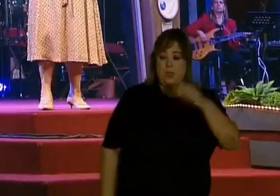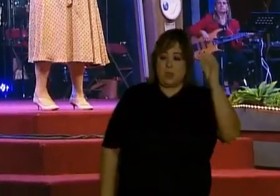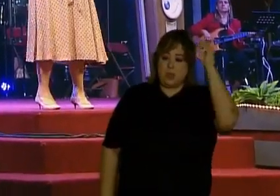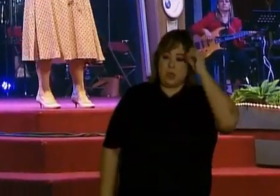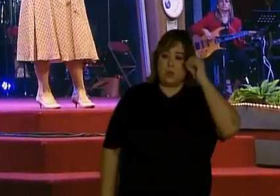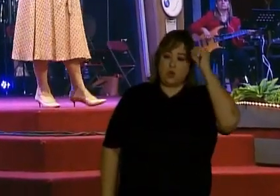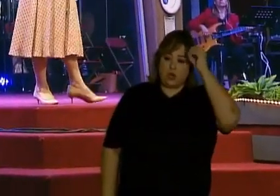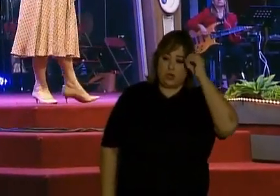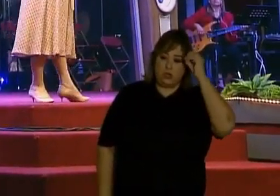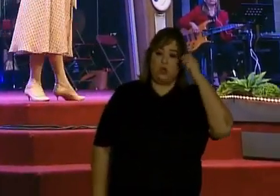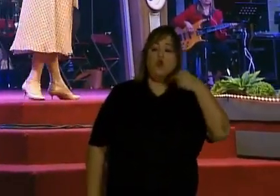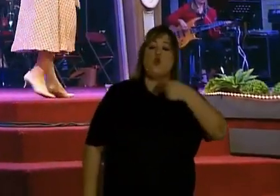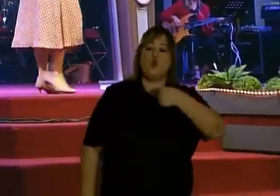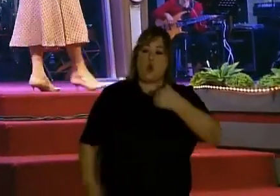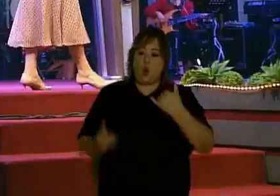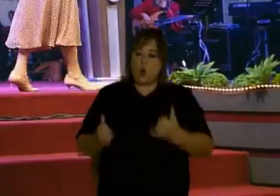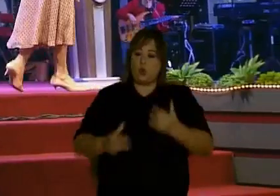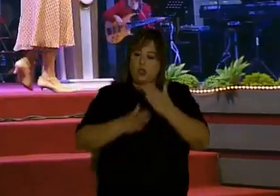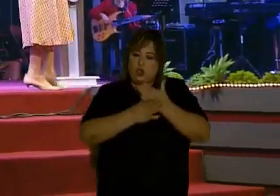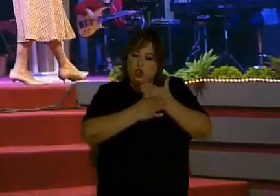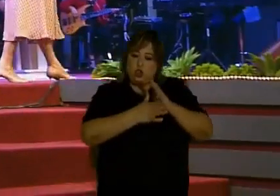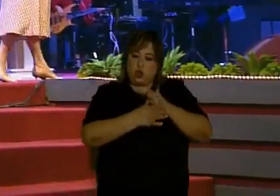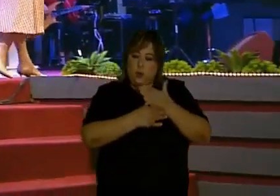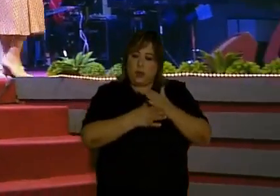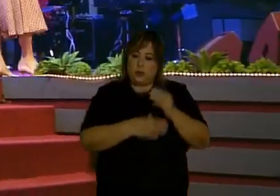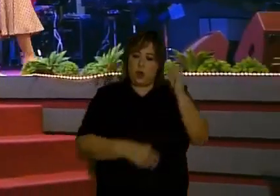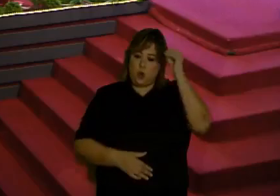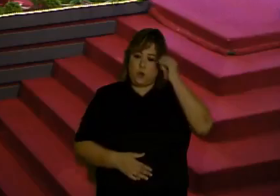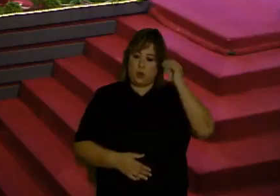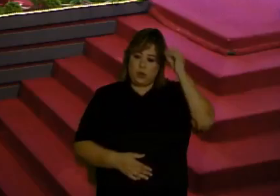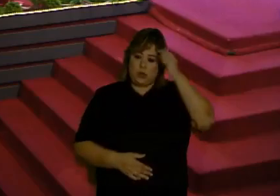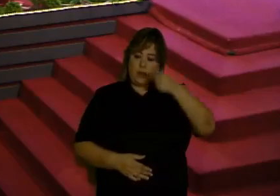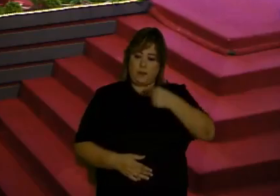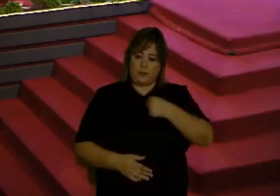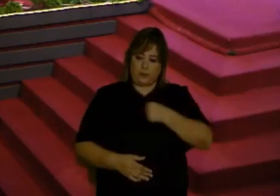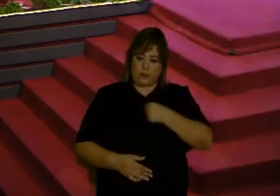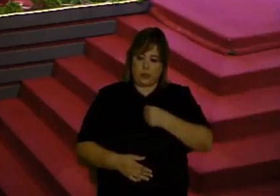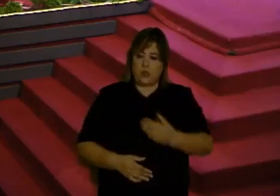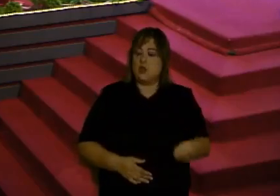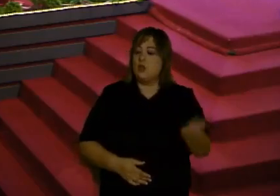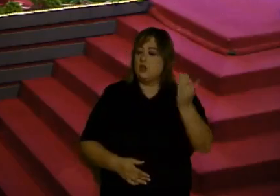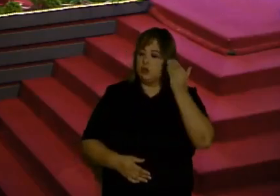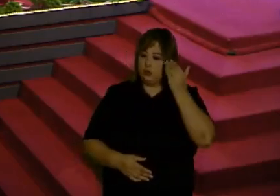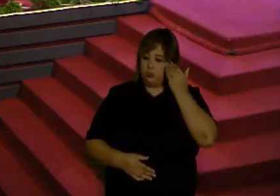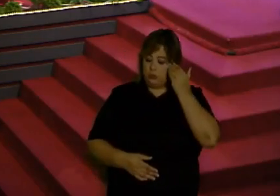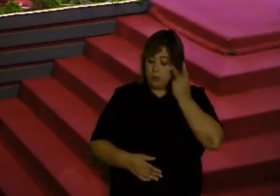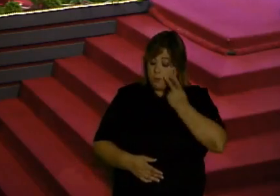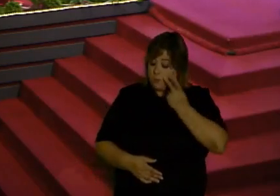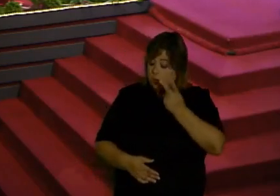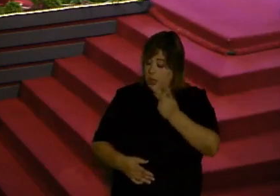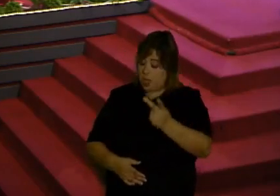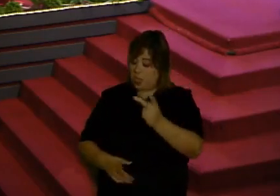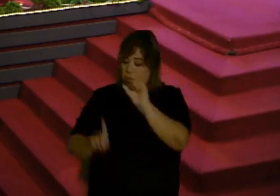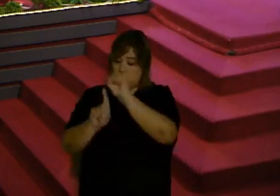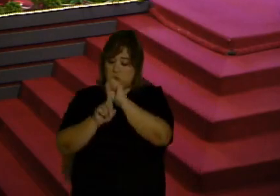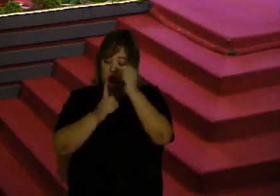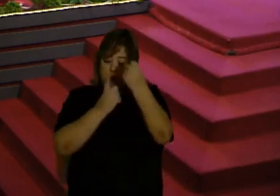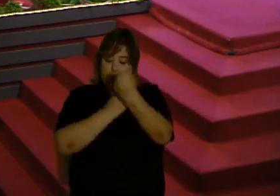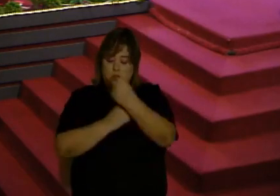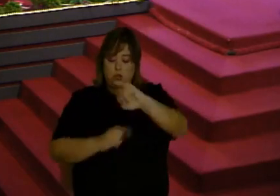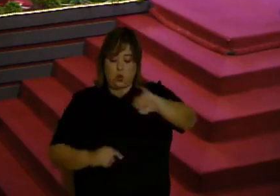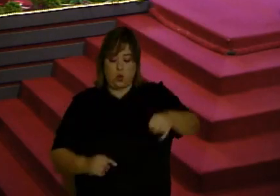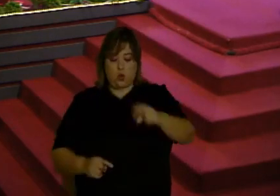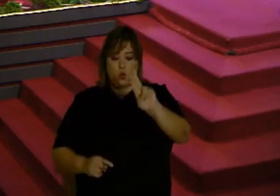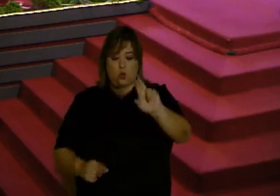voy a compartir solamente. Viendo la crisis de fe que estaba viviendo Juan el Bautista, y qué lindo